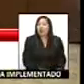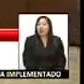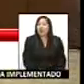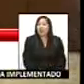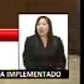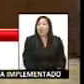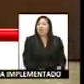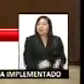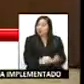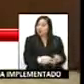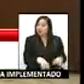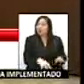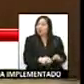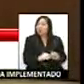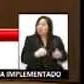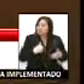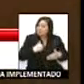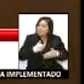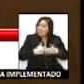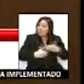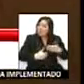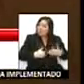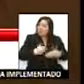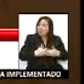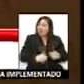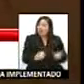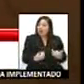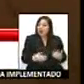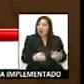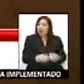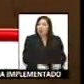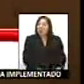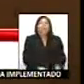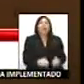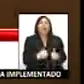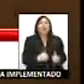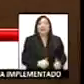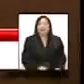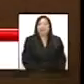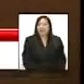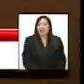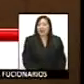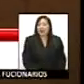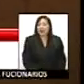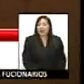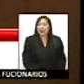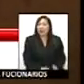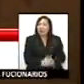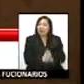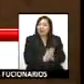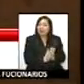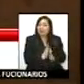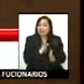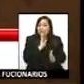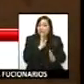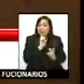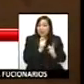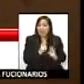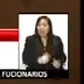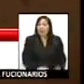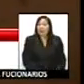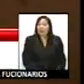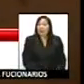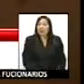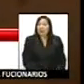son bien importantes y que poco a poco se van a traer acá a la comisión, me parece excelente. Deseo también avalar las palabras de la